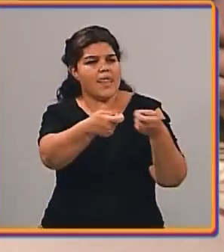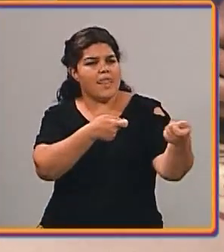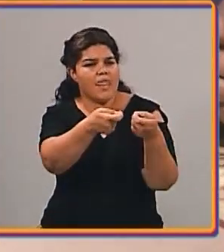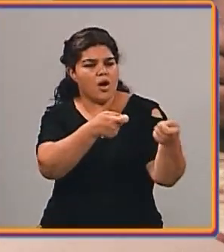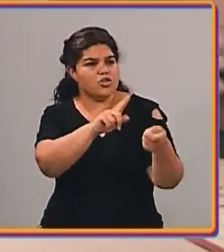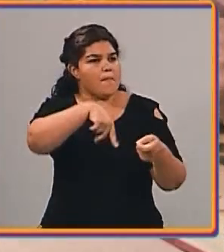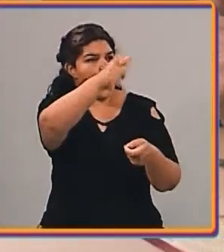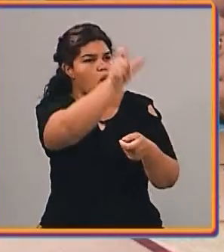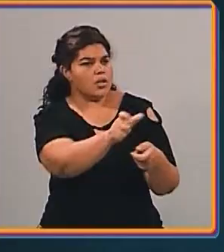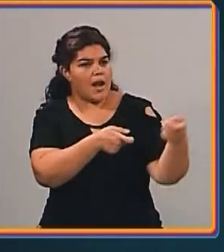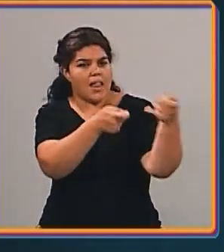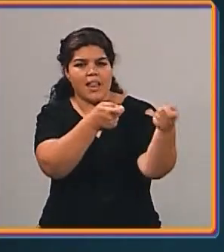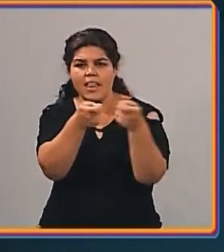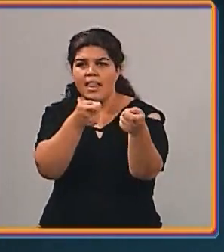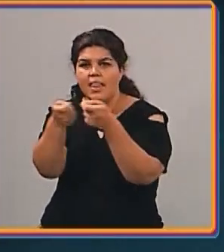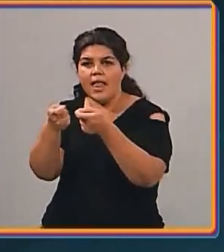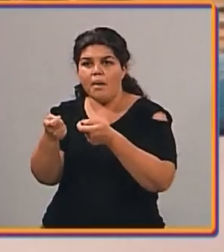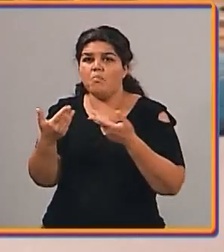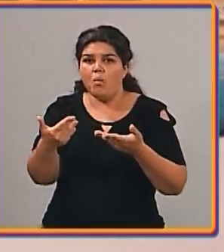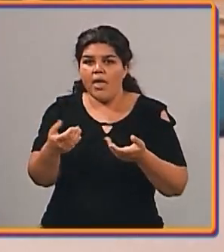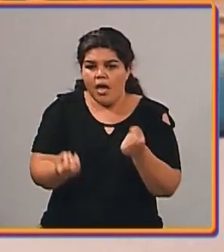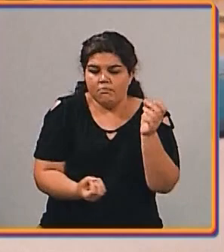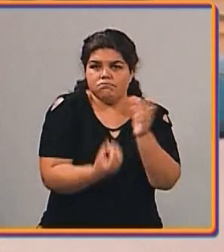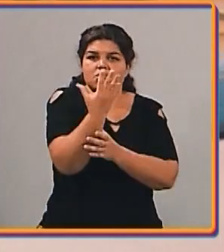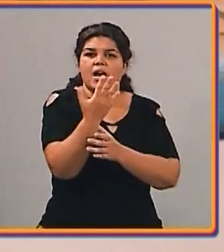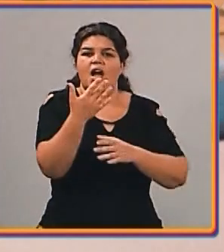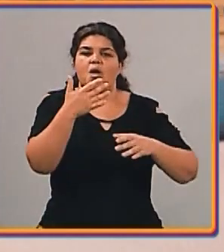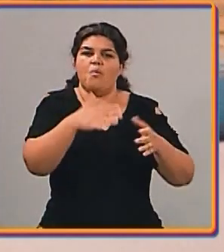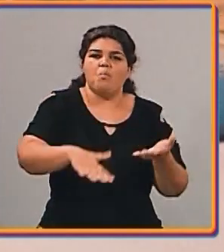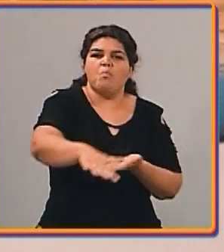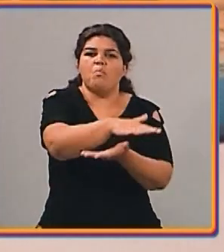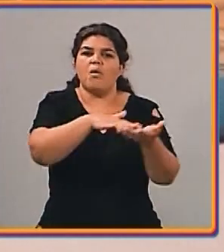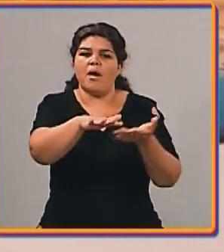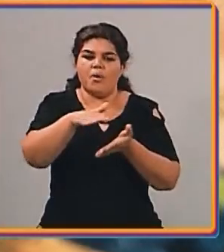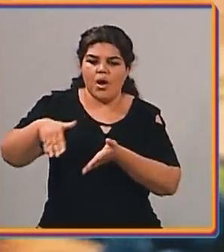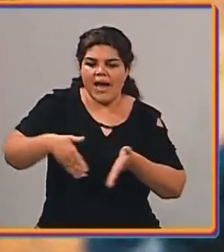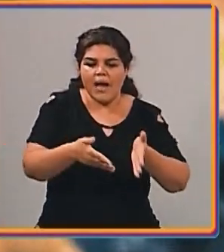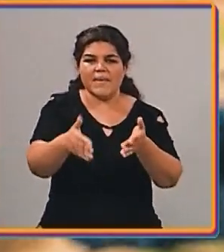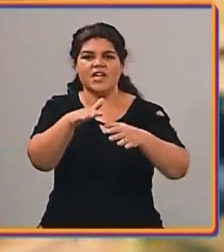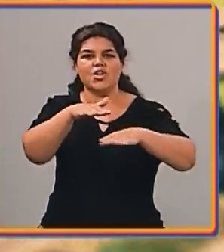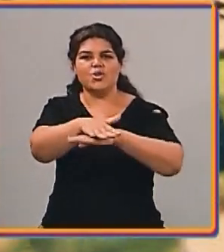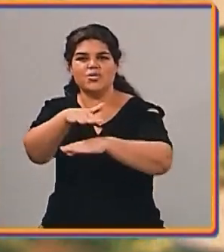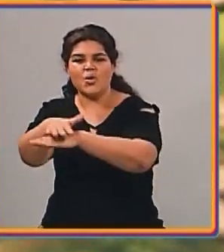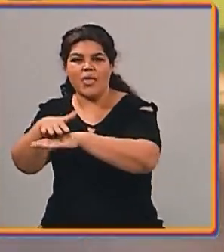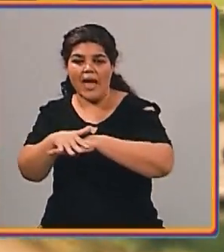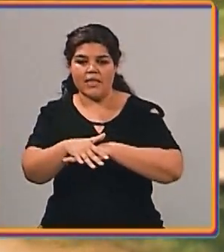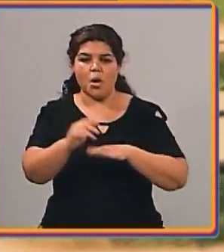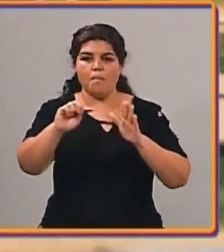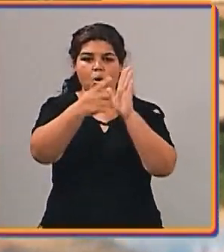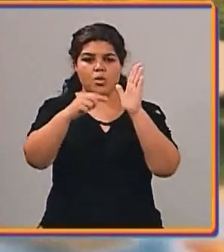y finalmente construiremos pueblos, caminos o ciudades que nos darán los puntos de victoria necesarios para ganar la